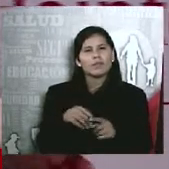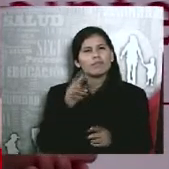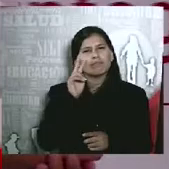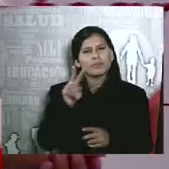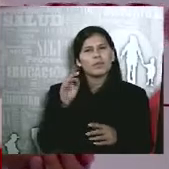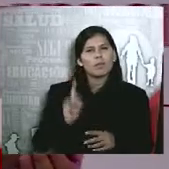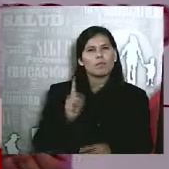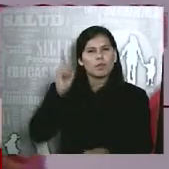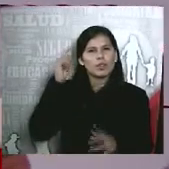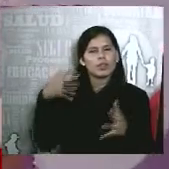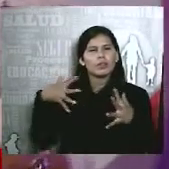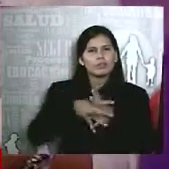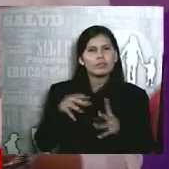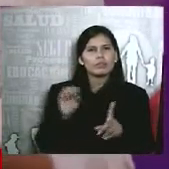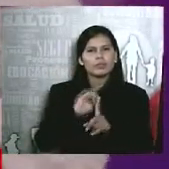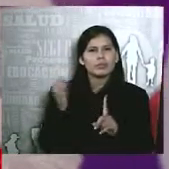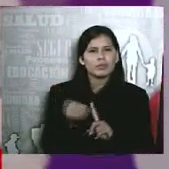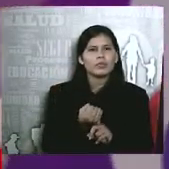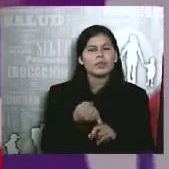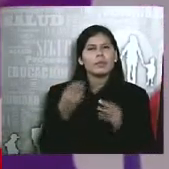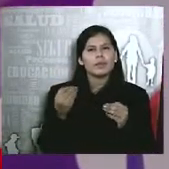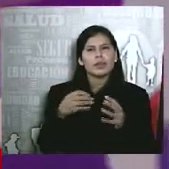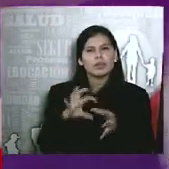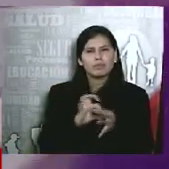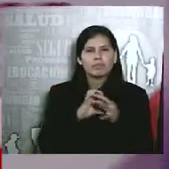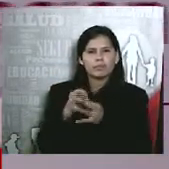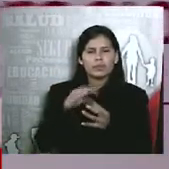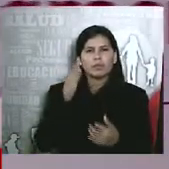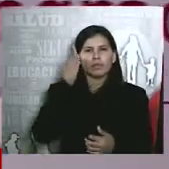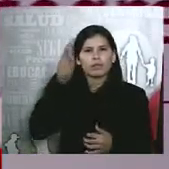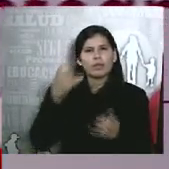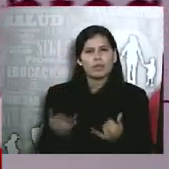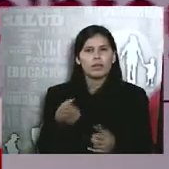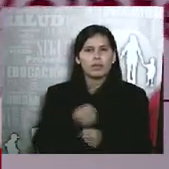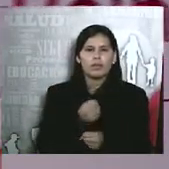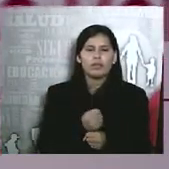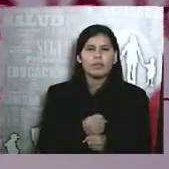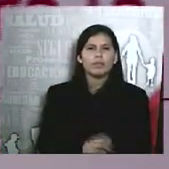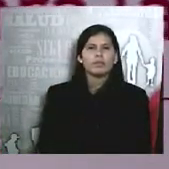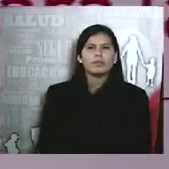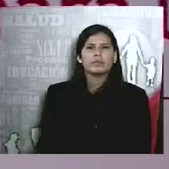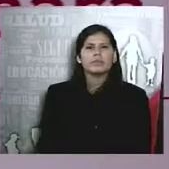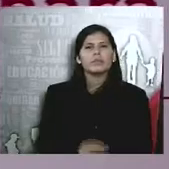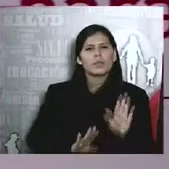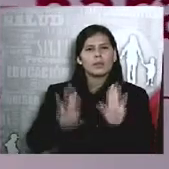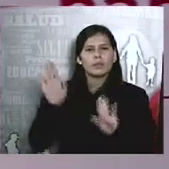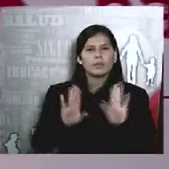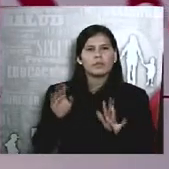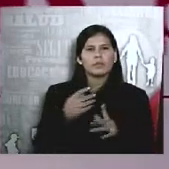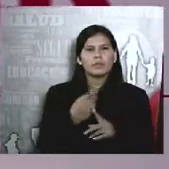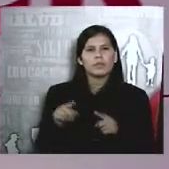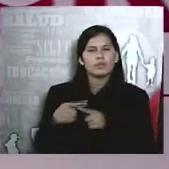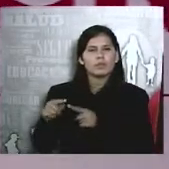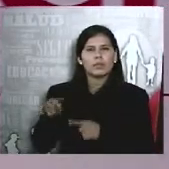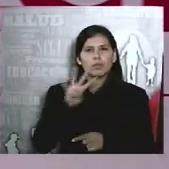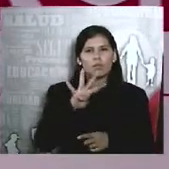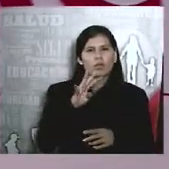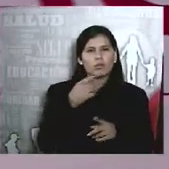la política de reintegración para generar alianzas al futuro que hoy estamos trabajando. Participamos en 4 foros a